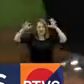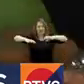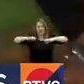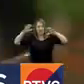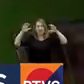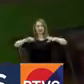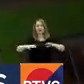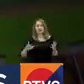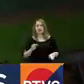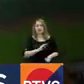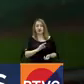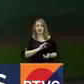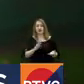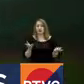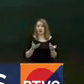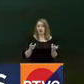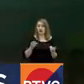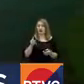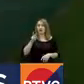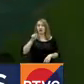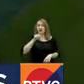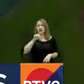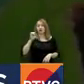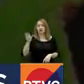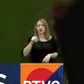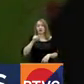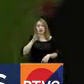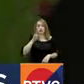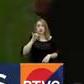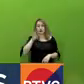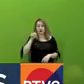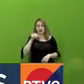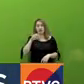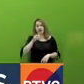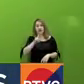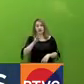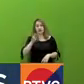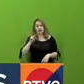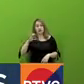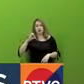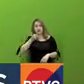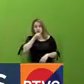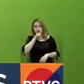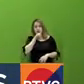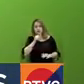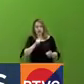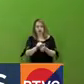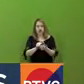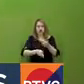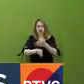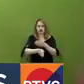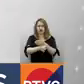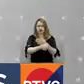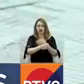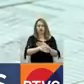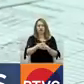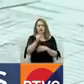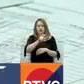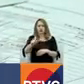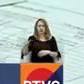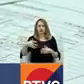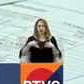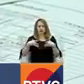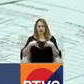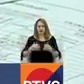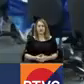sábado en el valle de aburrá rtvc noticias continúa acompañando a quienes sufren por la inclemencia de las lluvias en el país